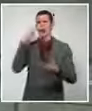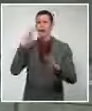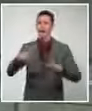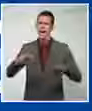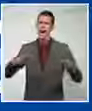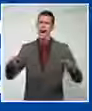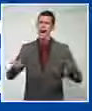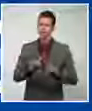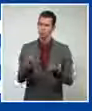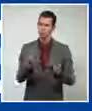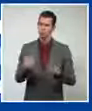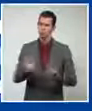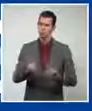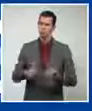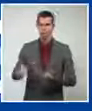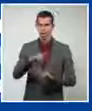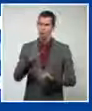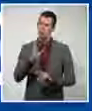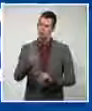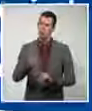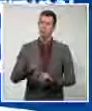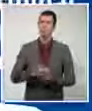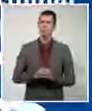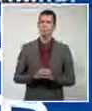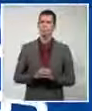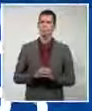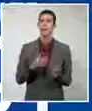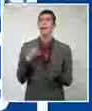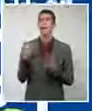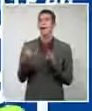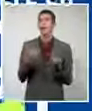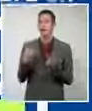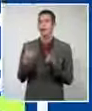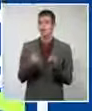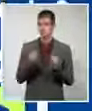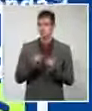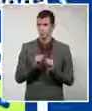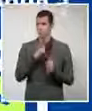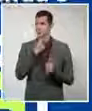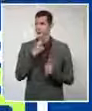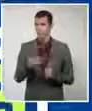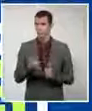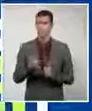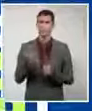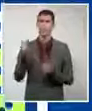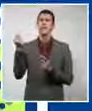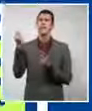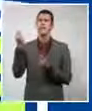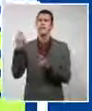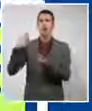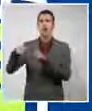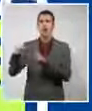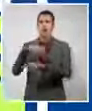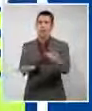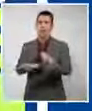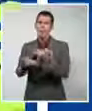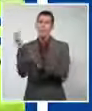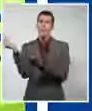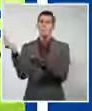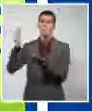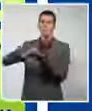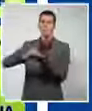sus recursos. Decenas de usuarios manifestaron a su vez que el bono de un giga asociado a la recarga internacional fue consumido en un corto periodo. Sobre